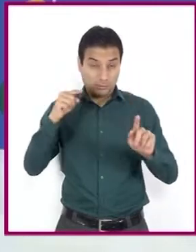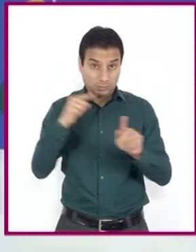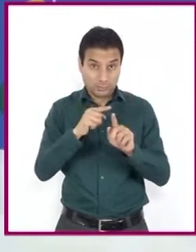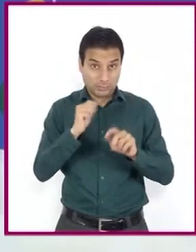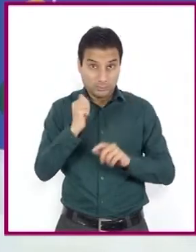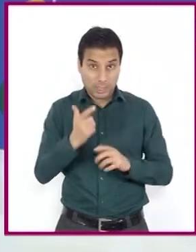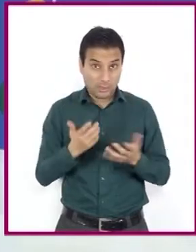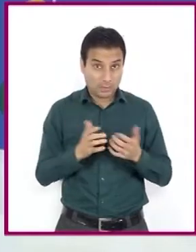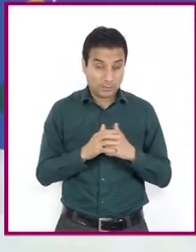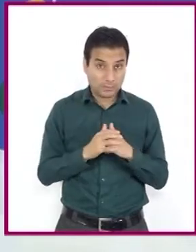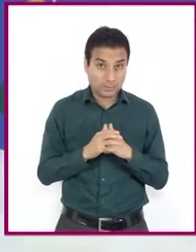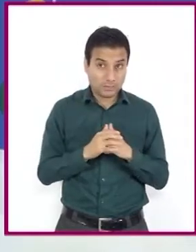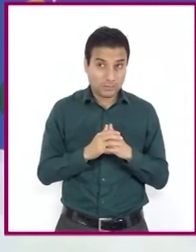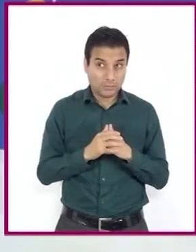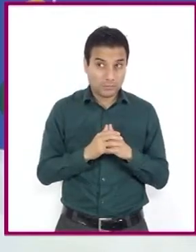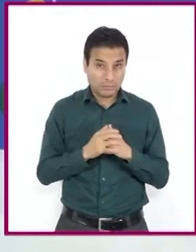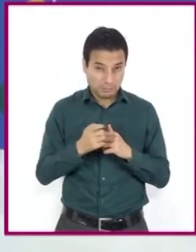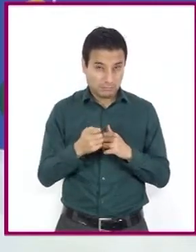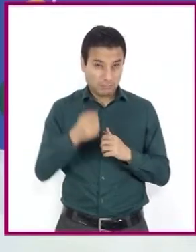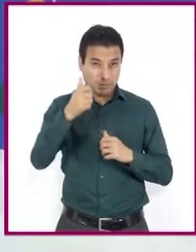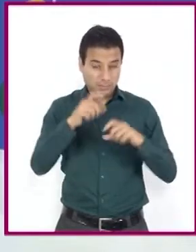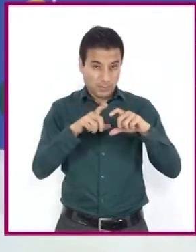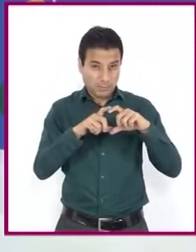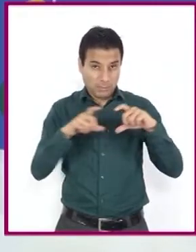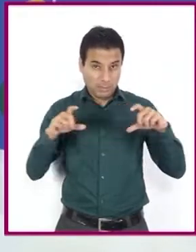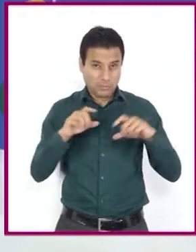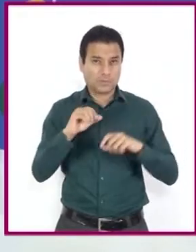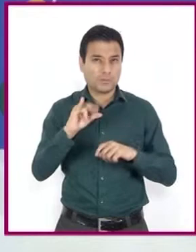¿Este podría ser el primer párrafo del texto?